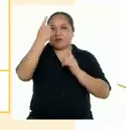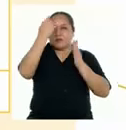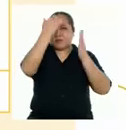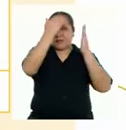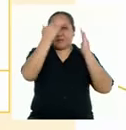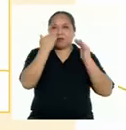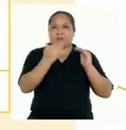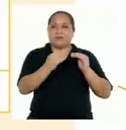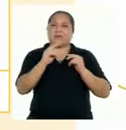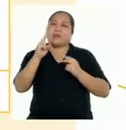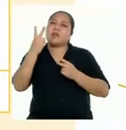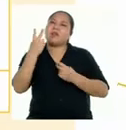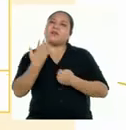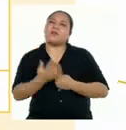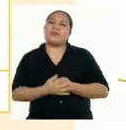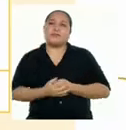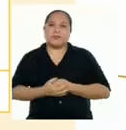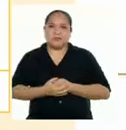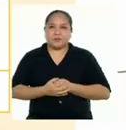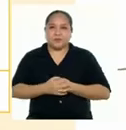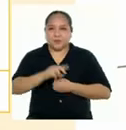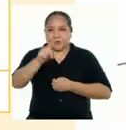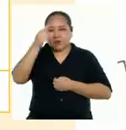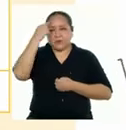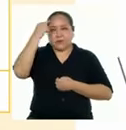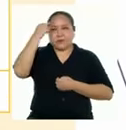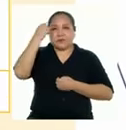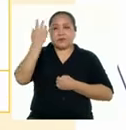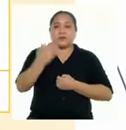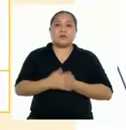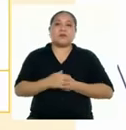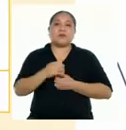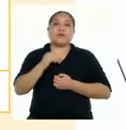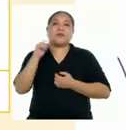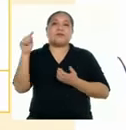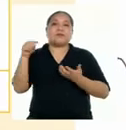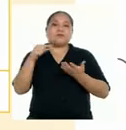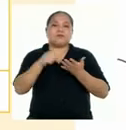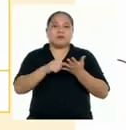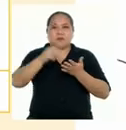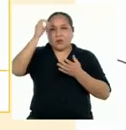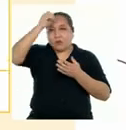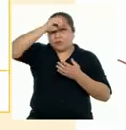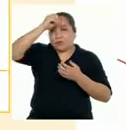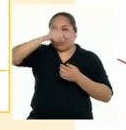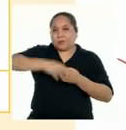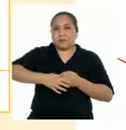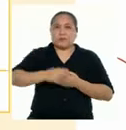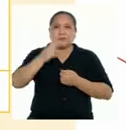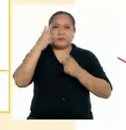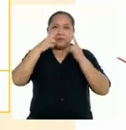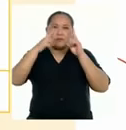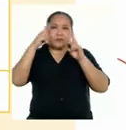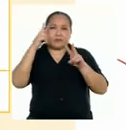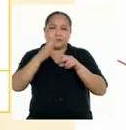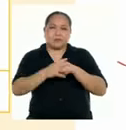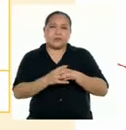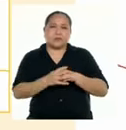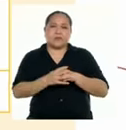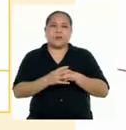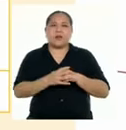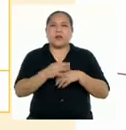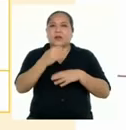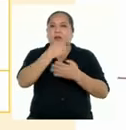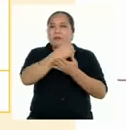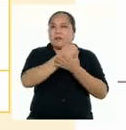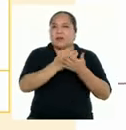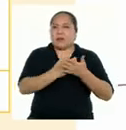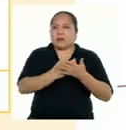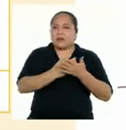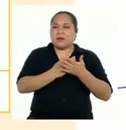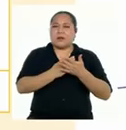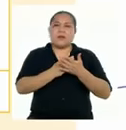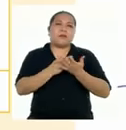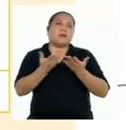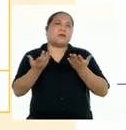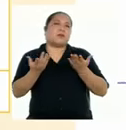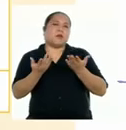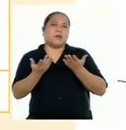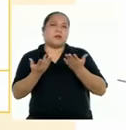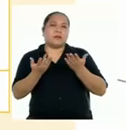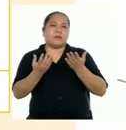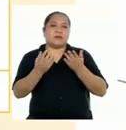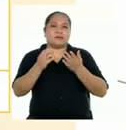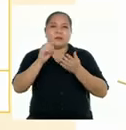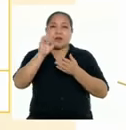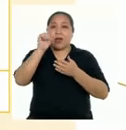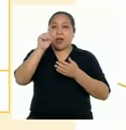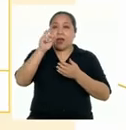al segundo criterio. ¿Consideras que tu artículo de opinión responde a la estructura de un texto argumentativo? Eso